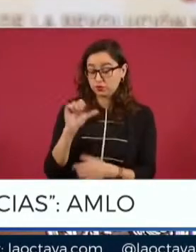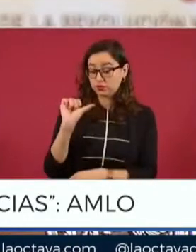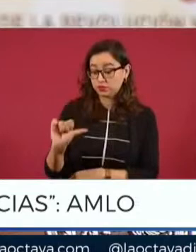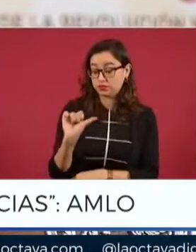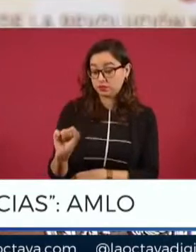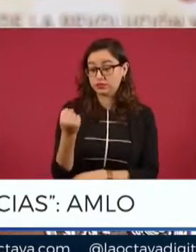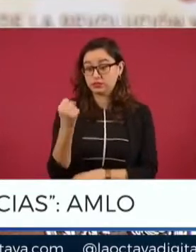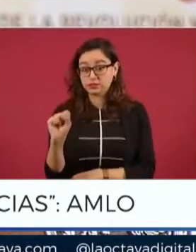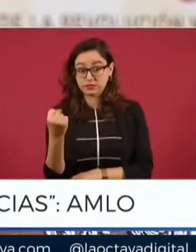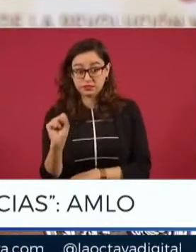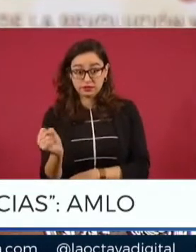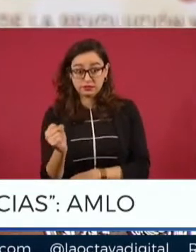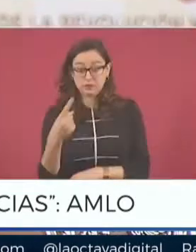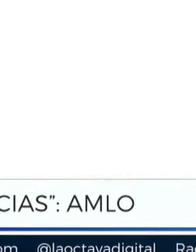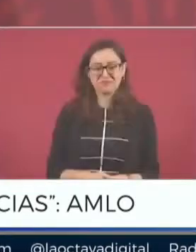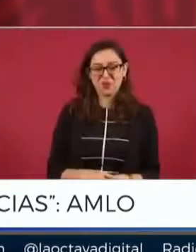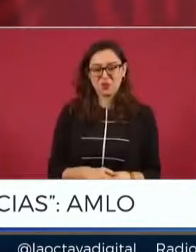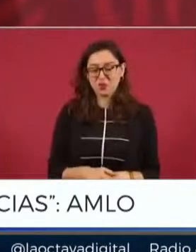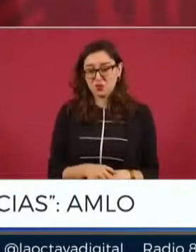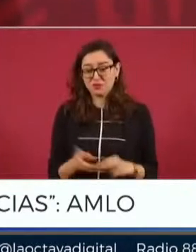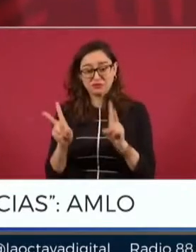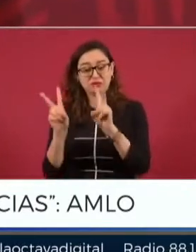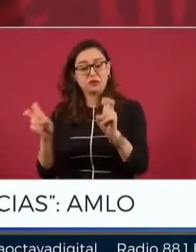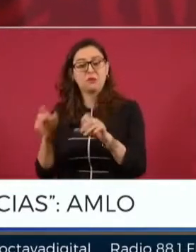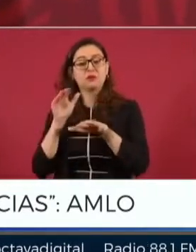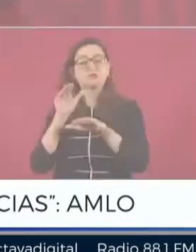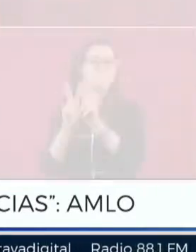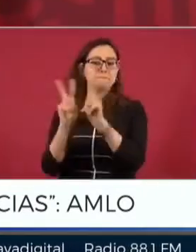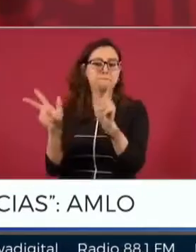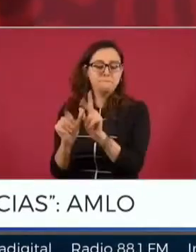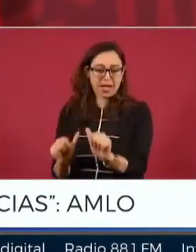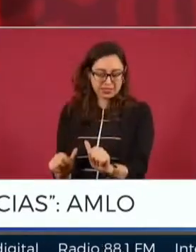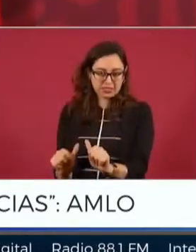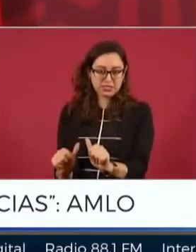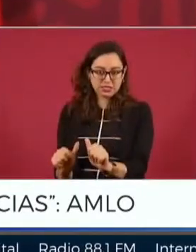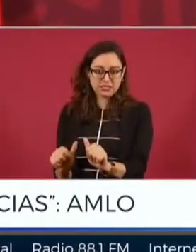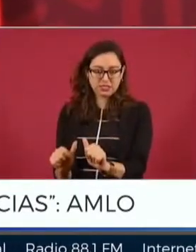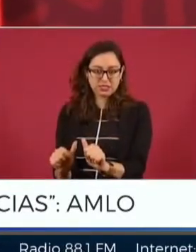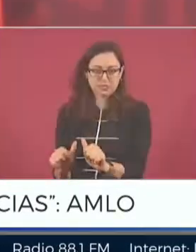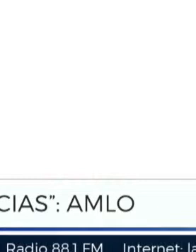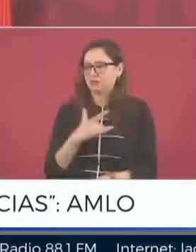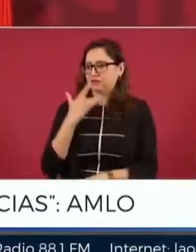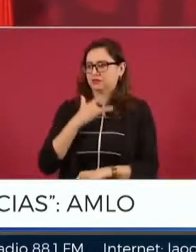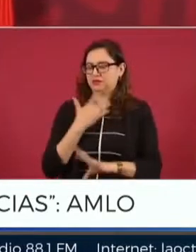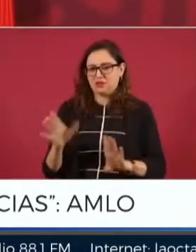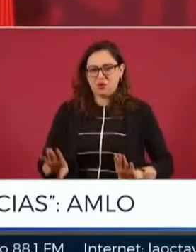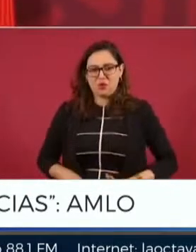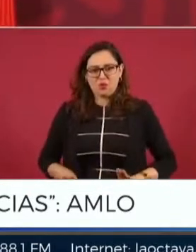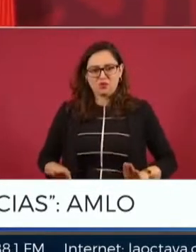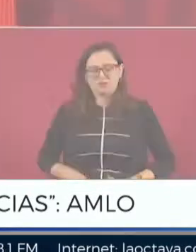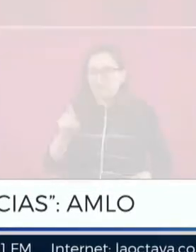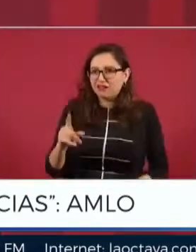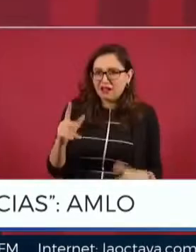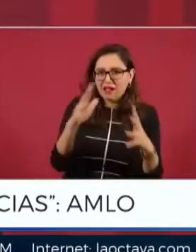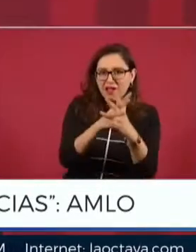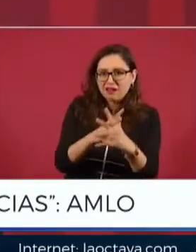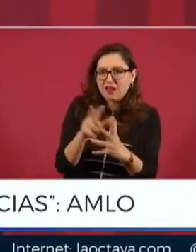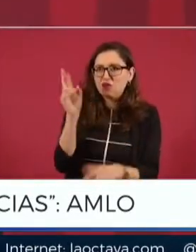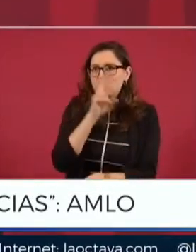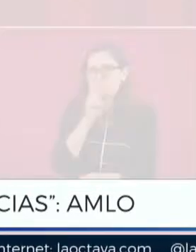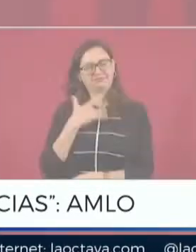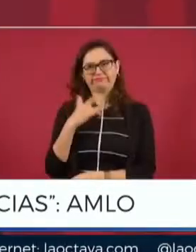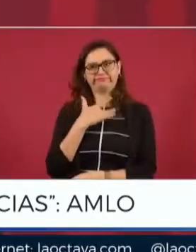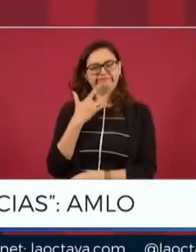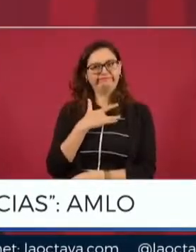Voy a hablar sobre la paz en el mundo. Y sí voy a hablar sobre la postura de México sobre la guerra de Rusia